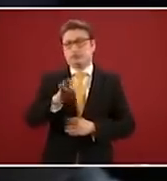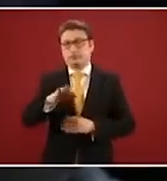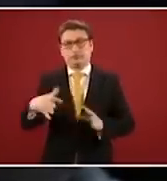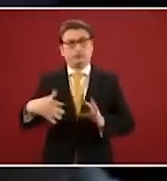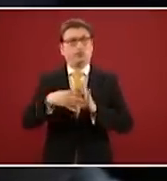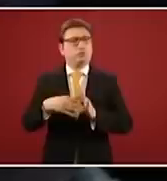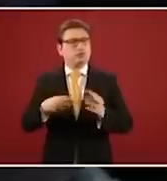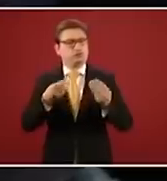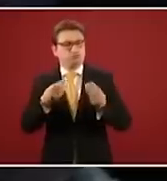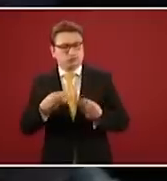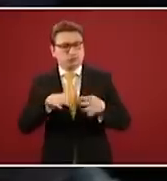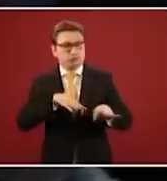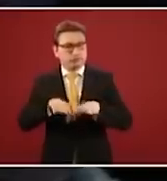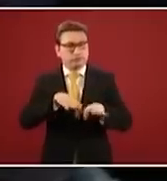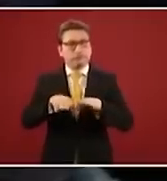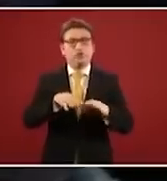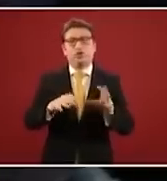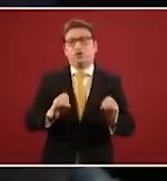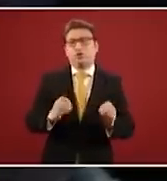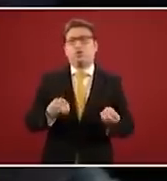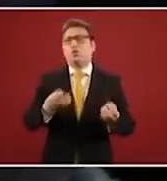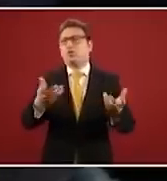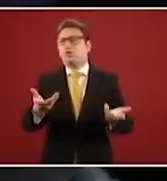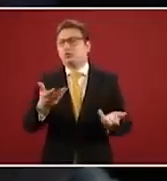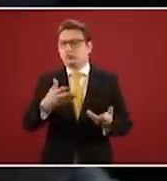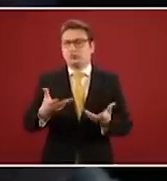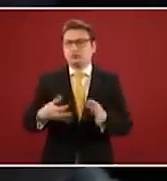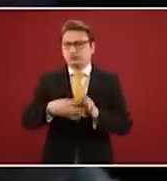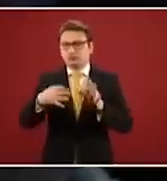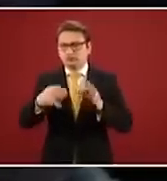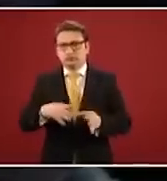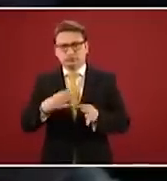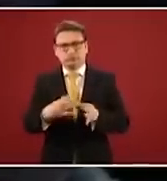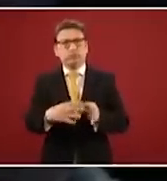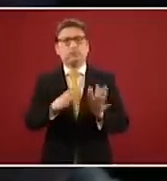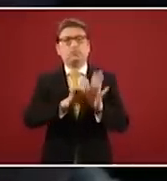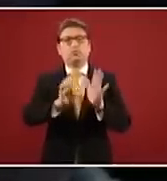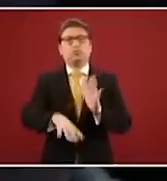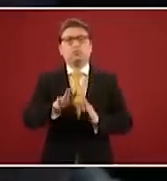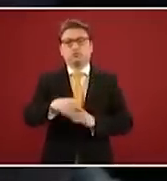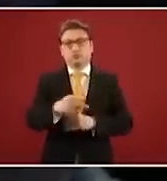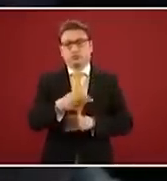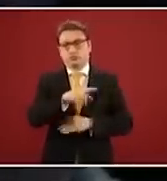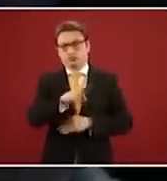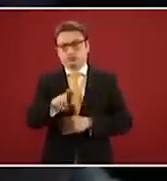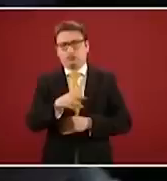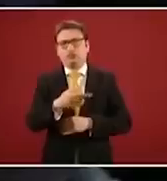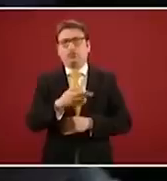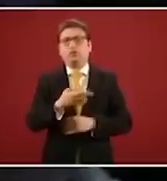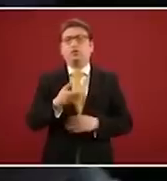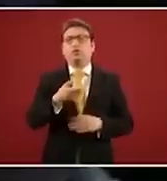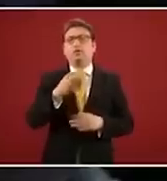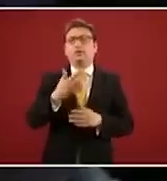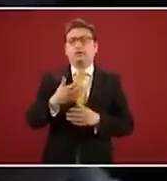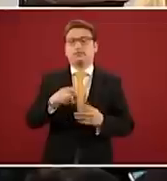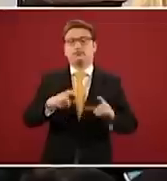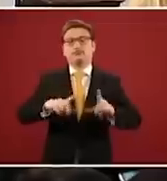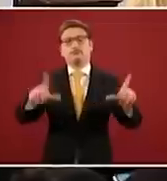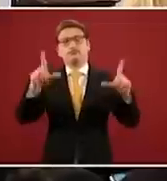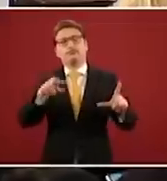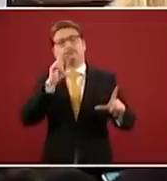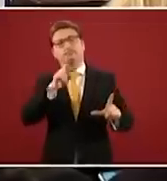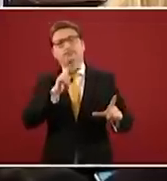ese trabajo en conjunto para tener esa eficacia y eficiencia? Por ejemplo, usted presentaba en una de las láminas de los